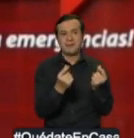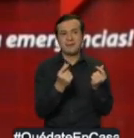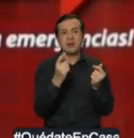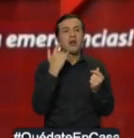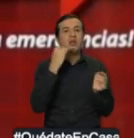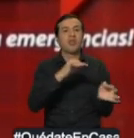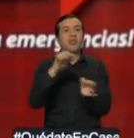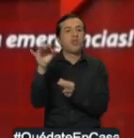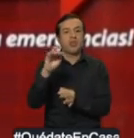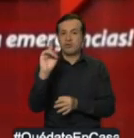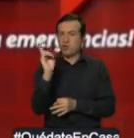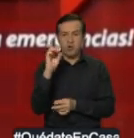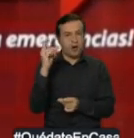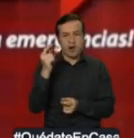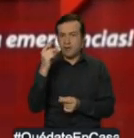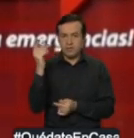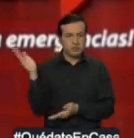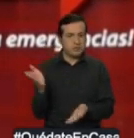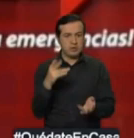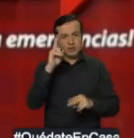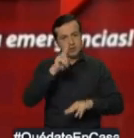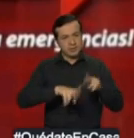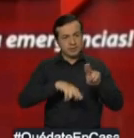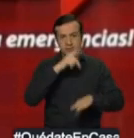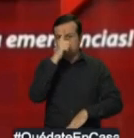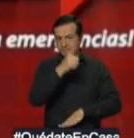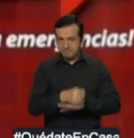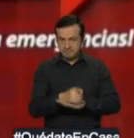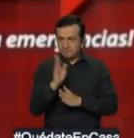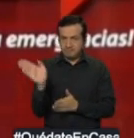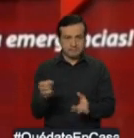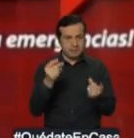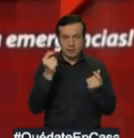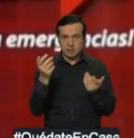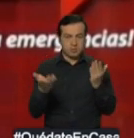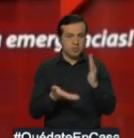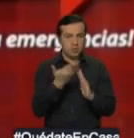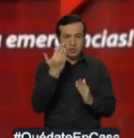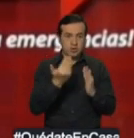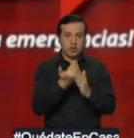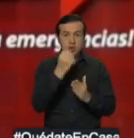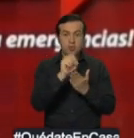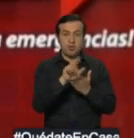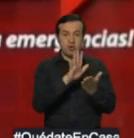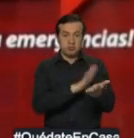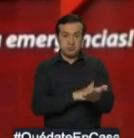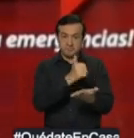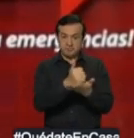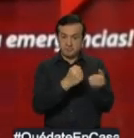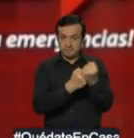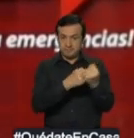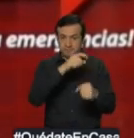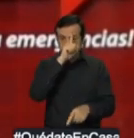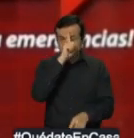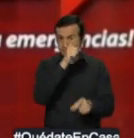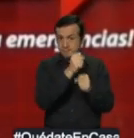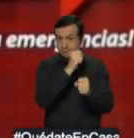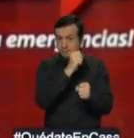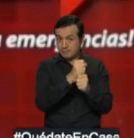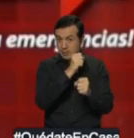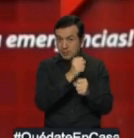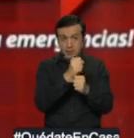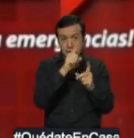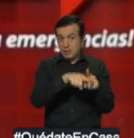postulen para los proyectos pilotos sino que se ha dispuesto que entren en los proyectos piloto para trabajar en la